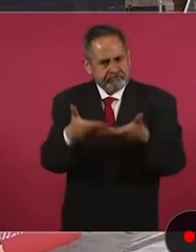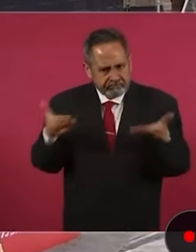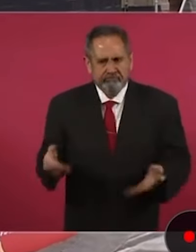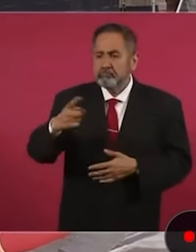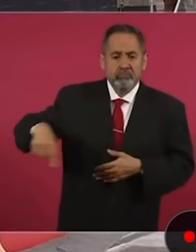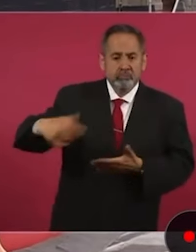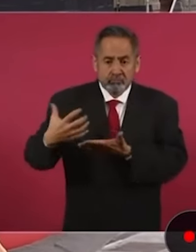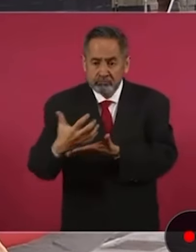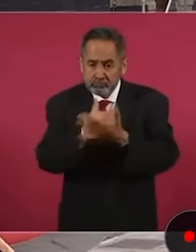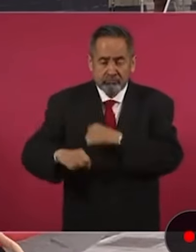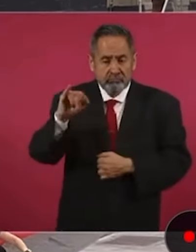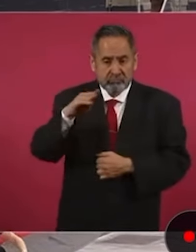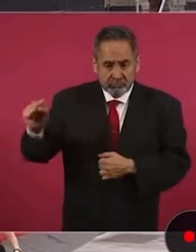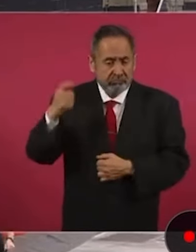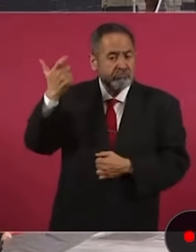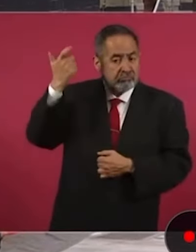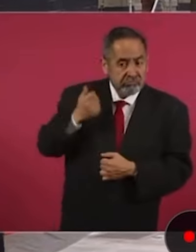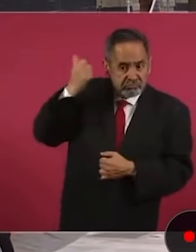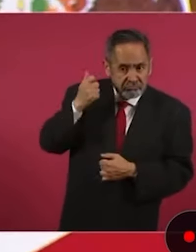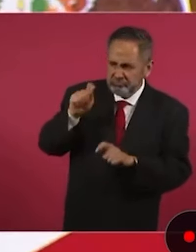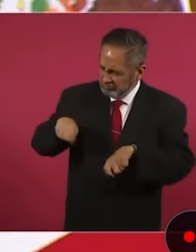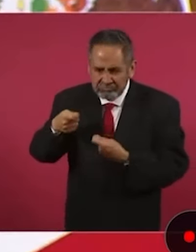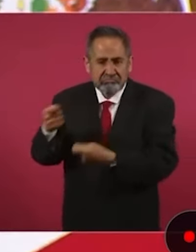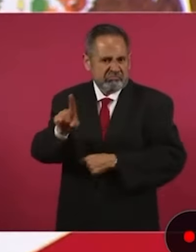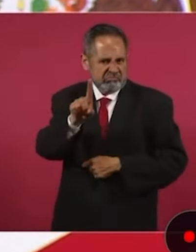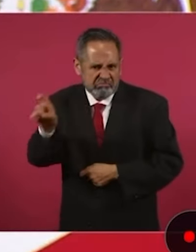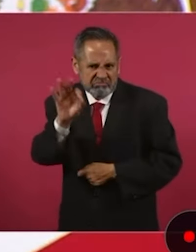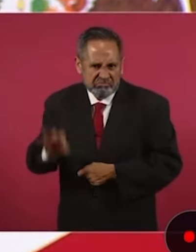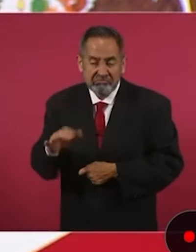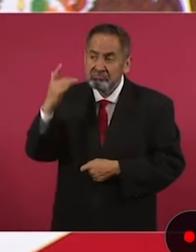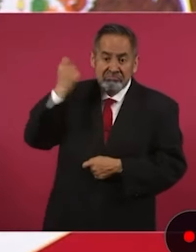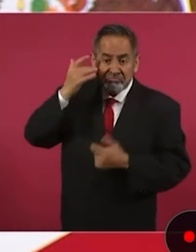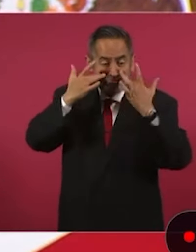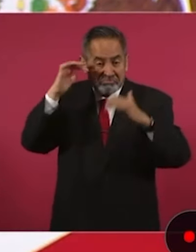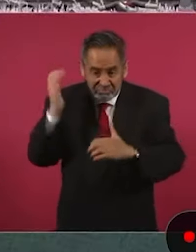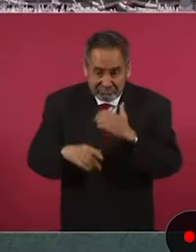ganen el salario promedio del IMSS obtendrán el 100% al jubilarse.